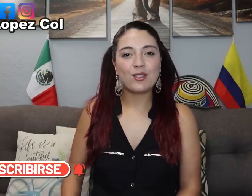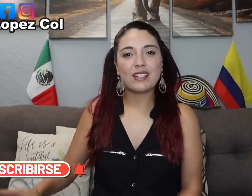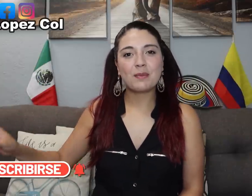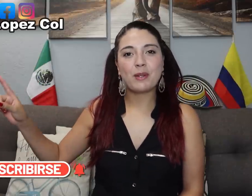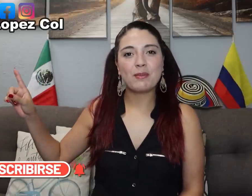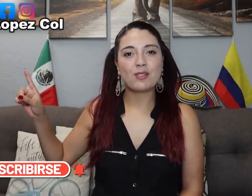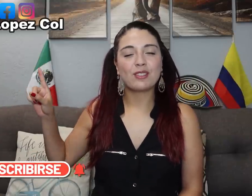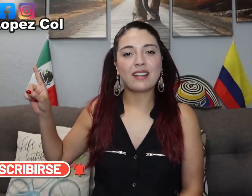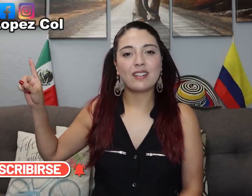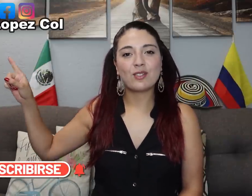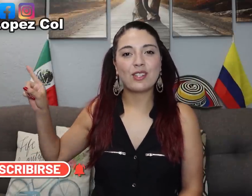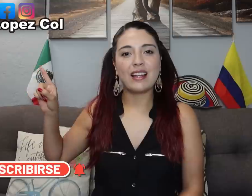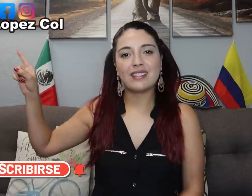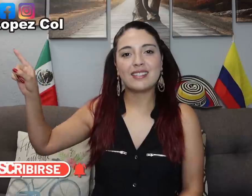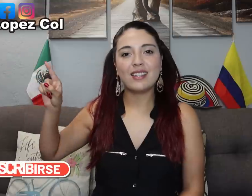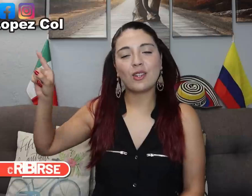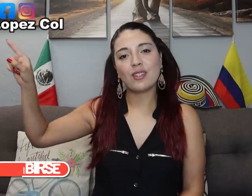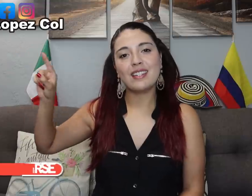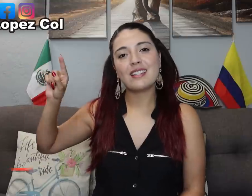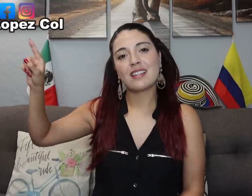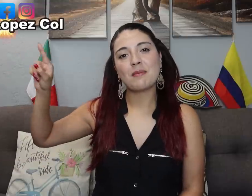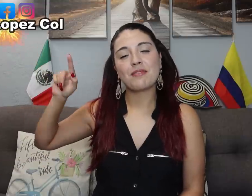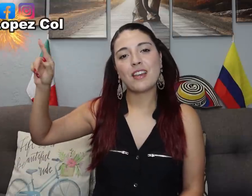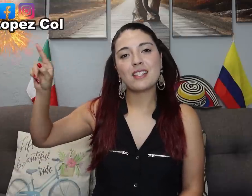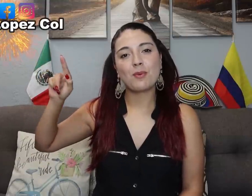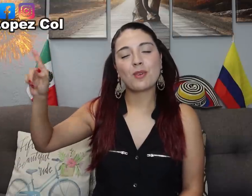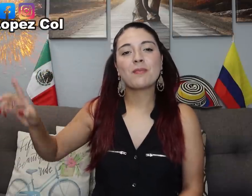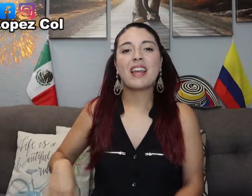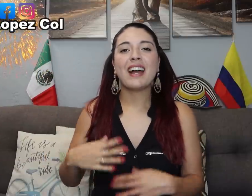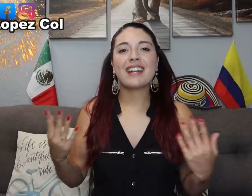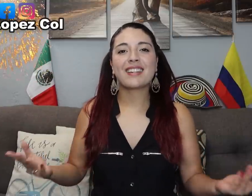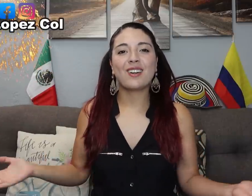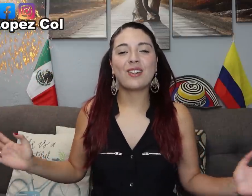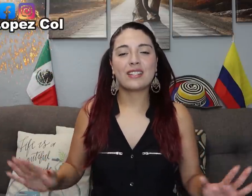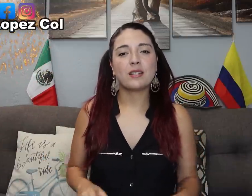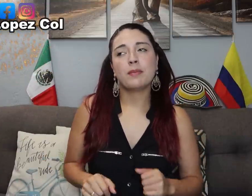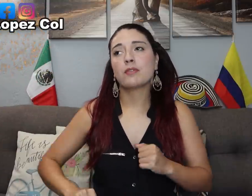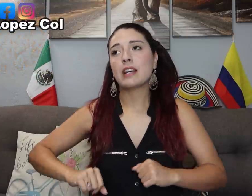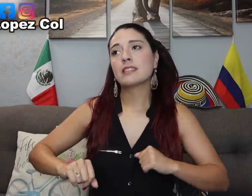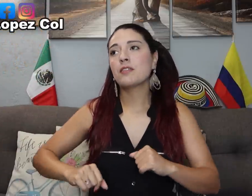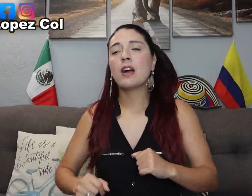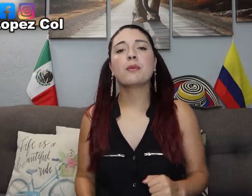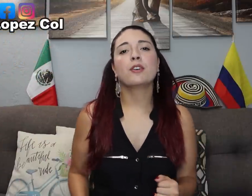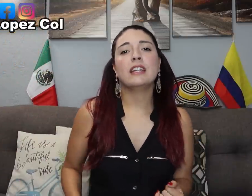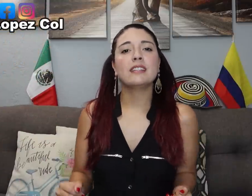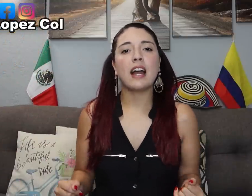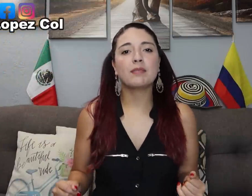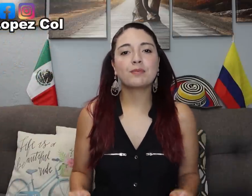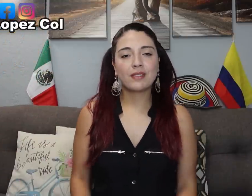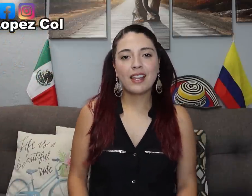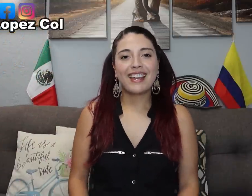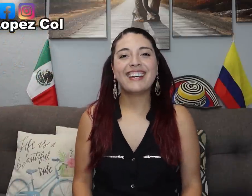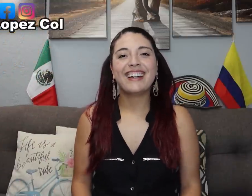campanita. Los espero en mis otras redes sociales, TikTok, Instagram, Facebook. ha llegado la hora de decir mi frase